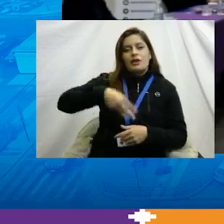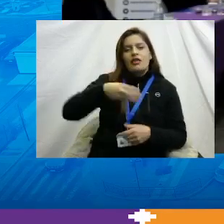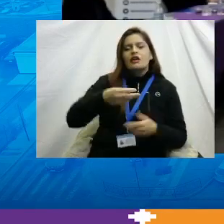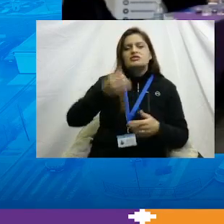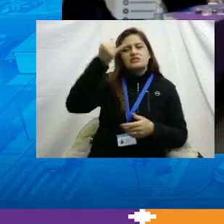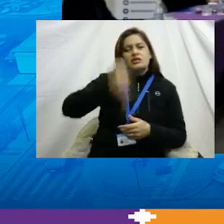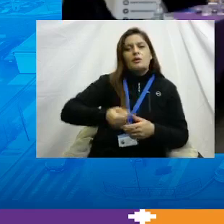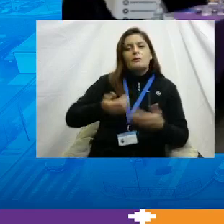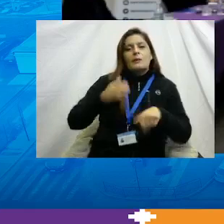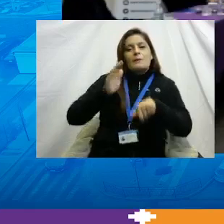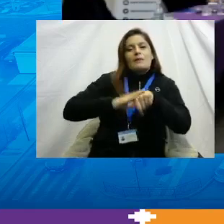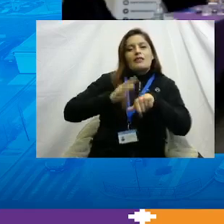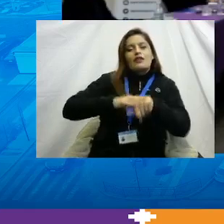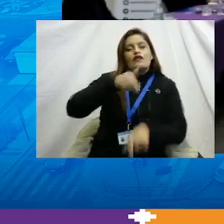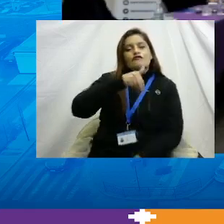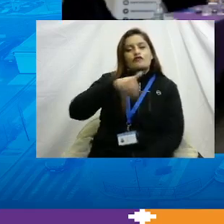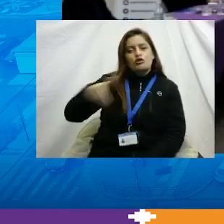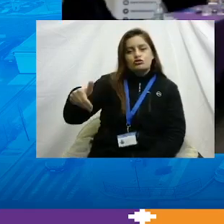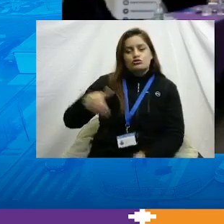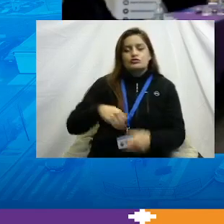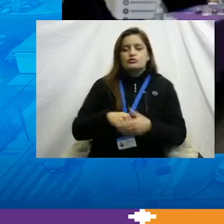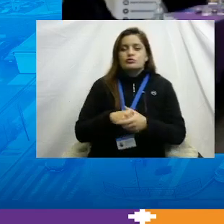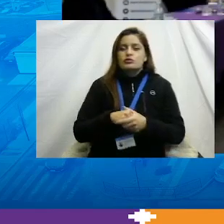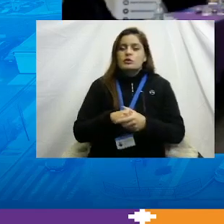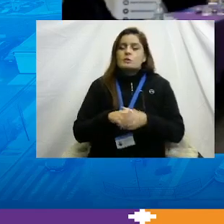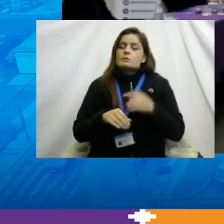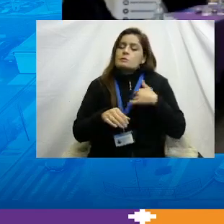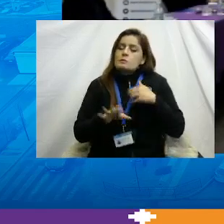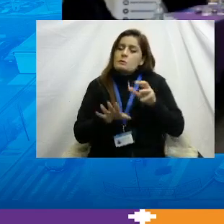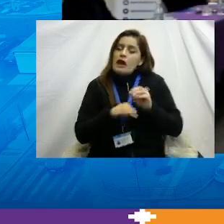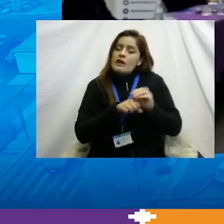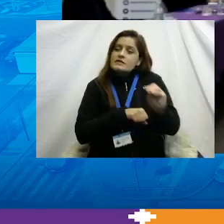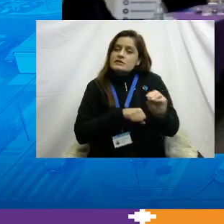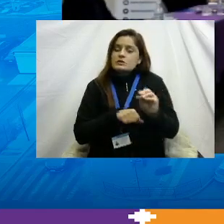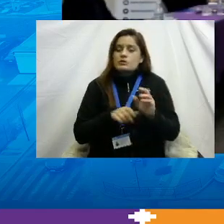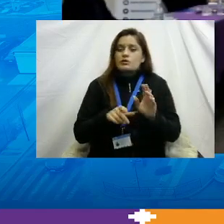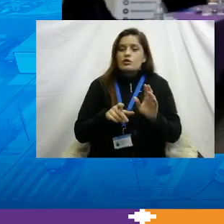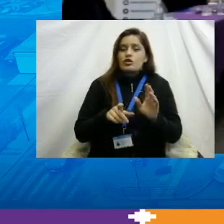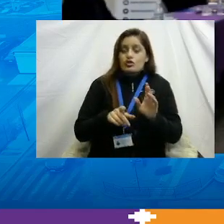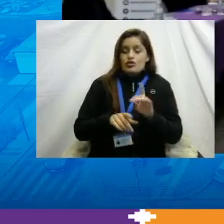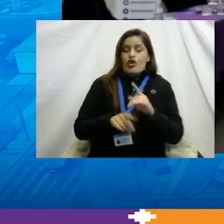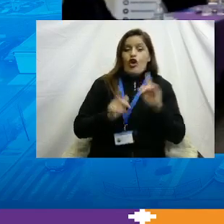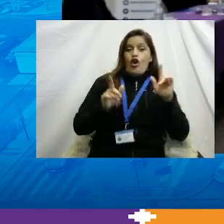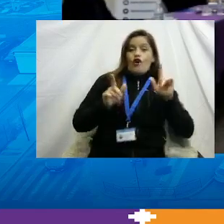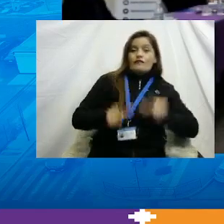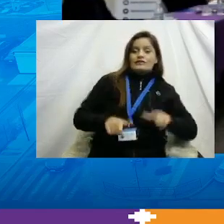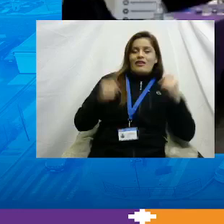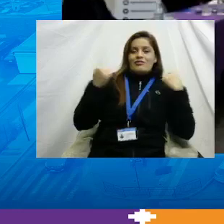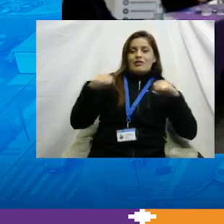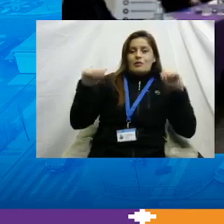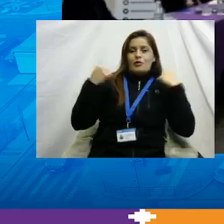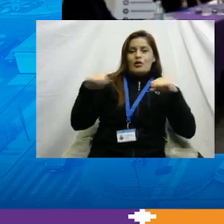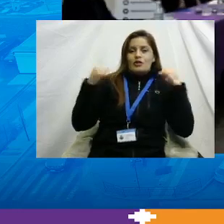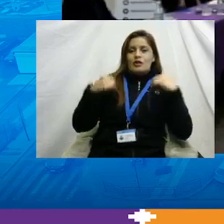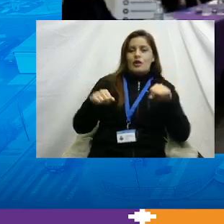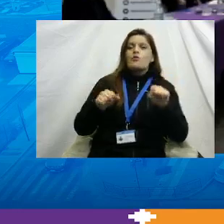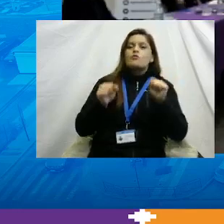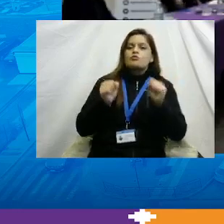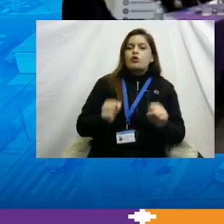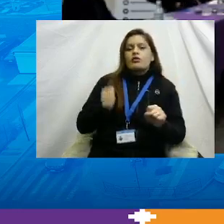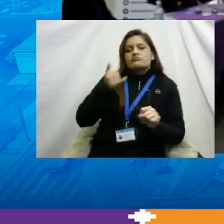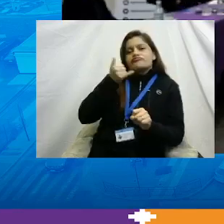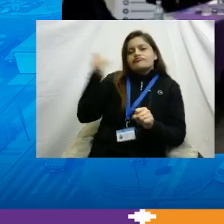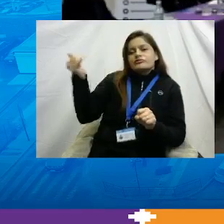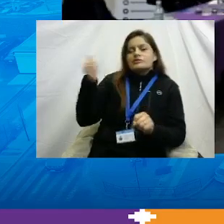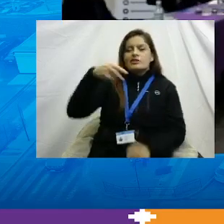solicitan. Sería importante, alcaldesa, de que desde la oficina de deportes se puedan poner en contacto con don Nelson